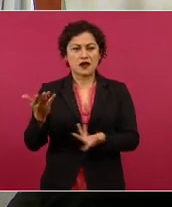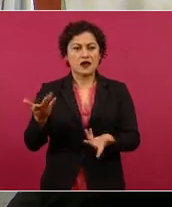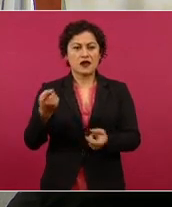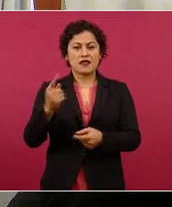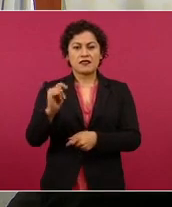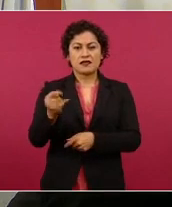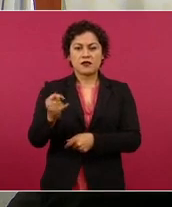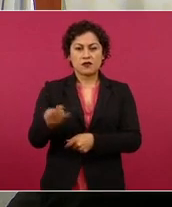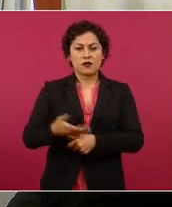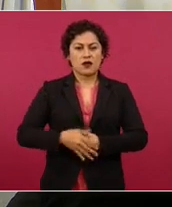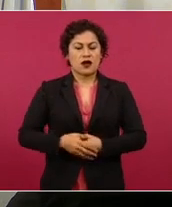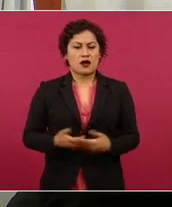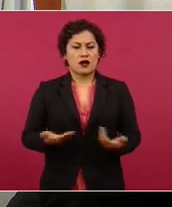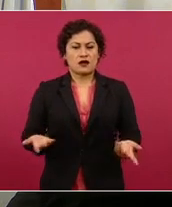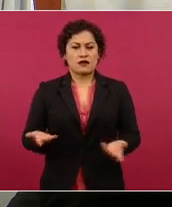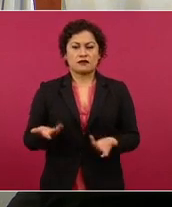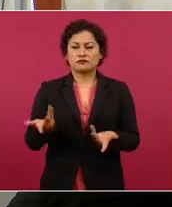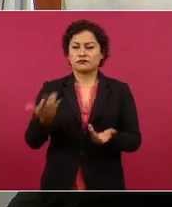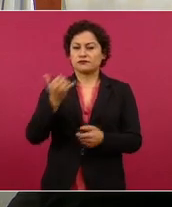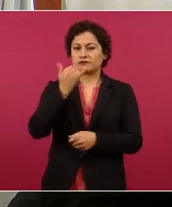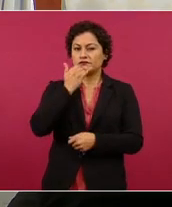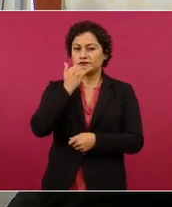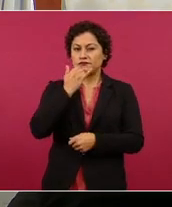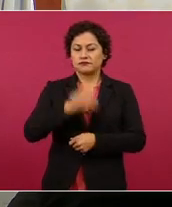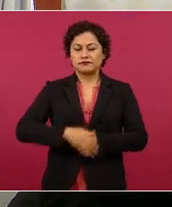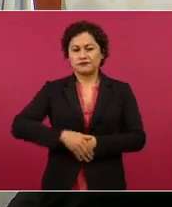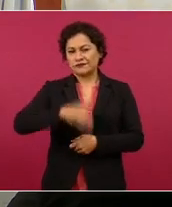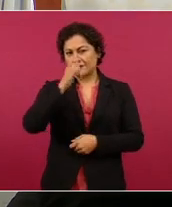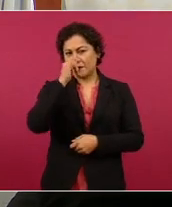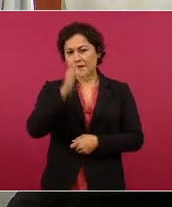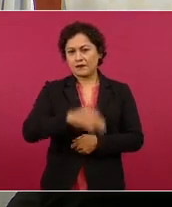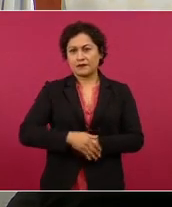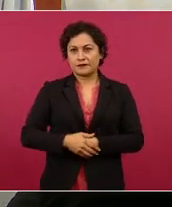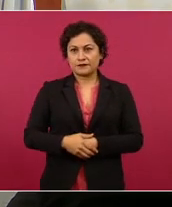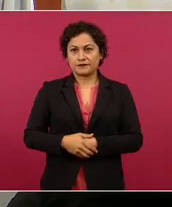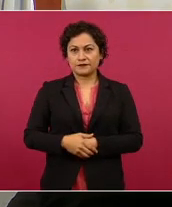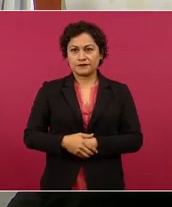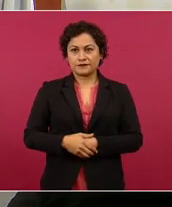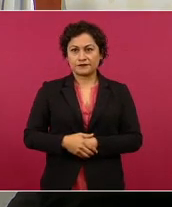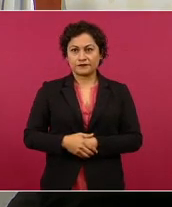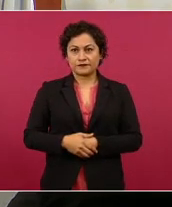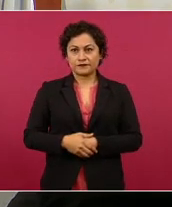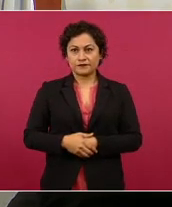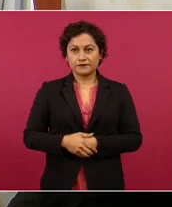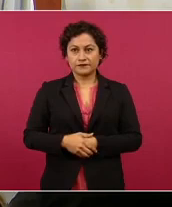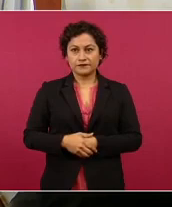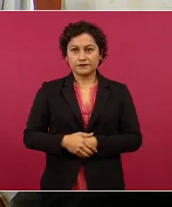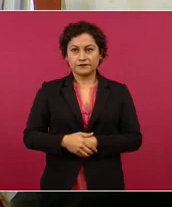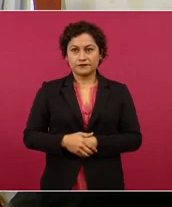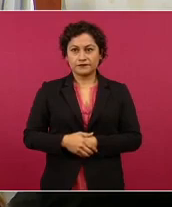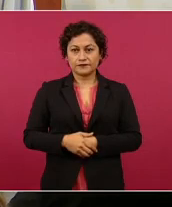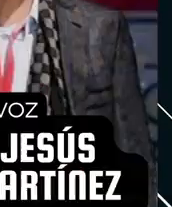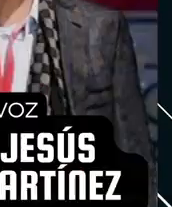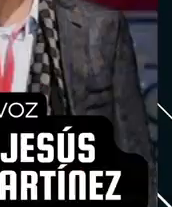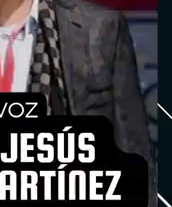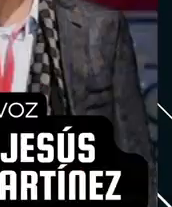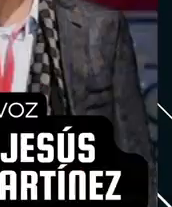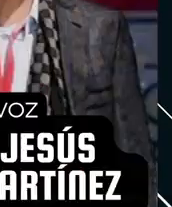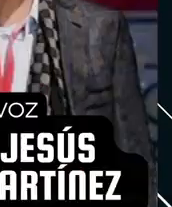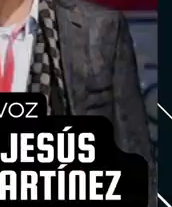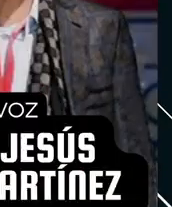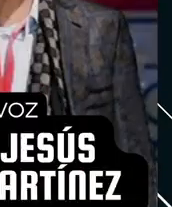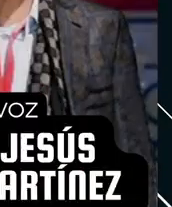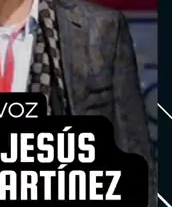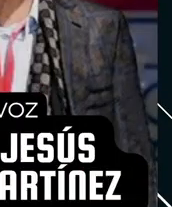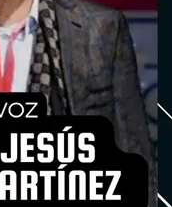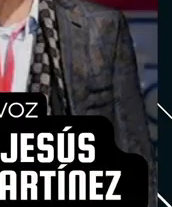de Álvaro. No, son mamadas, cabrón. Diga Guzmán, gordo, que no mames. Diga Guzmán también.